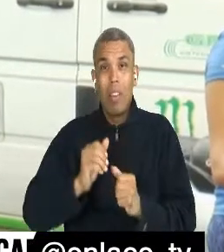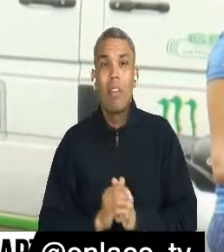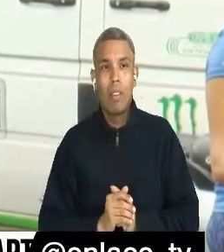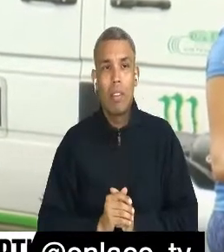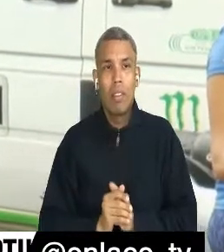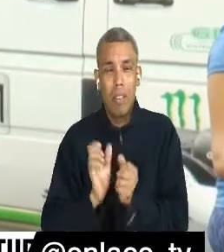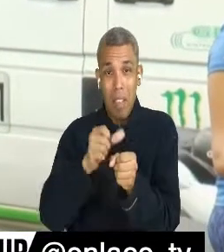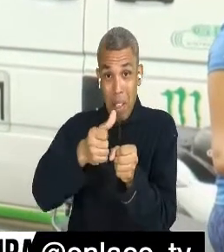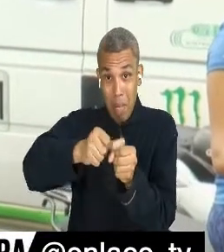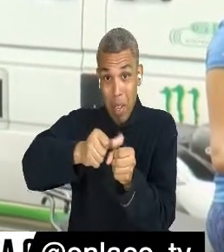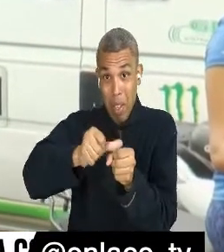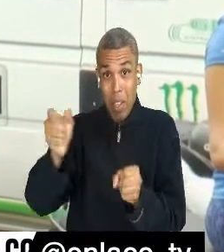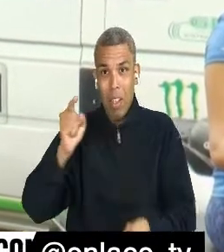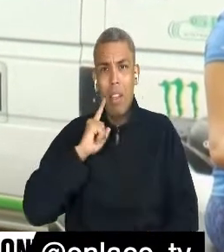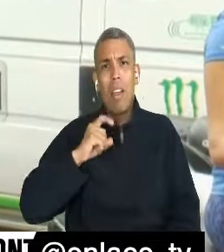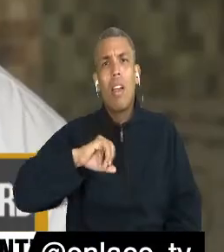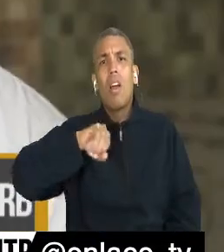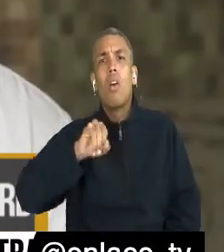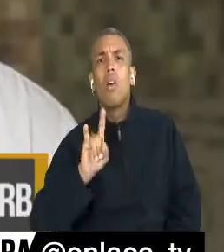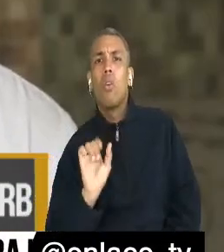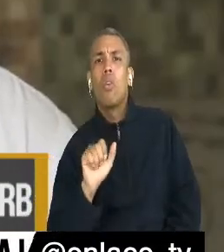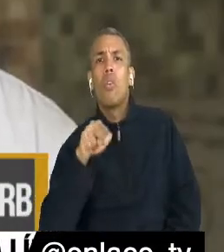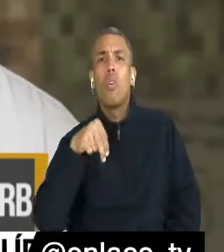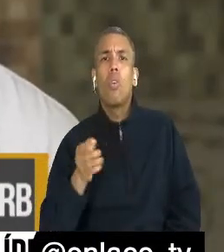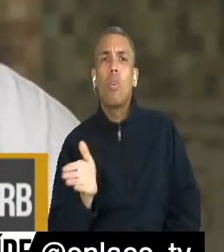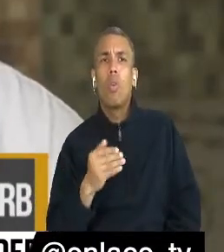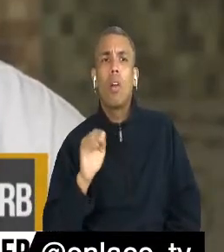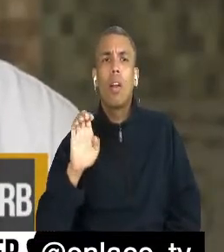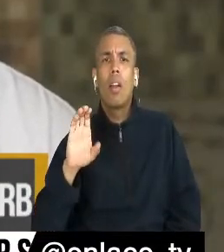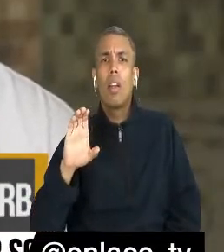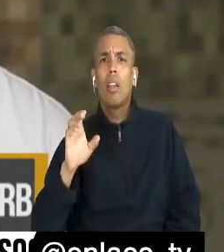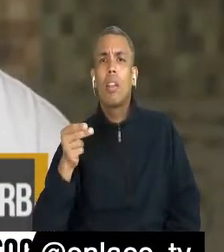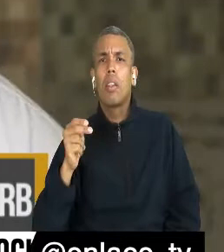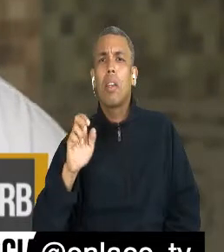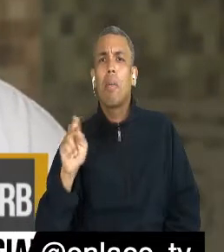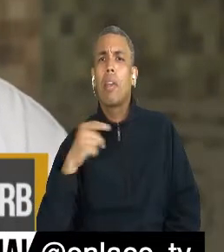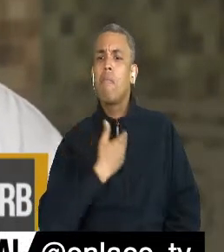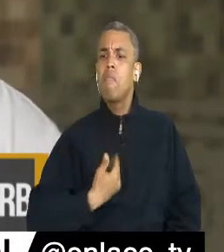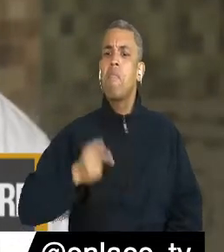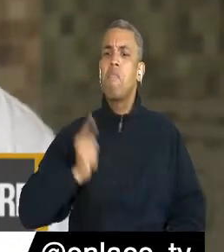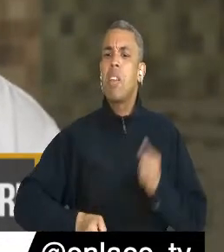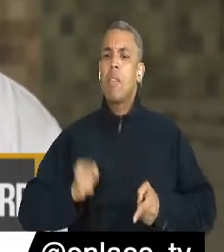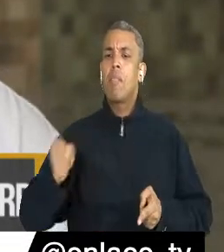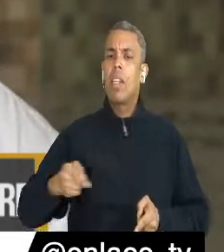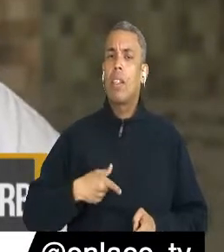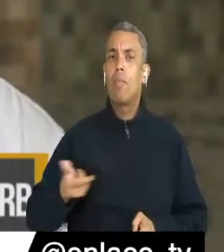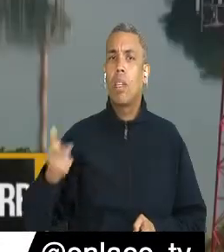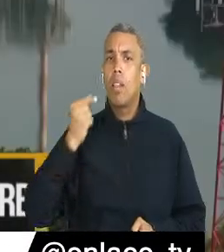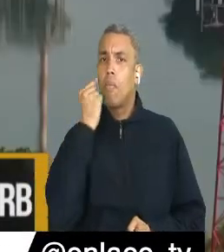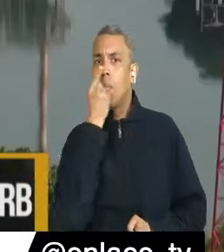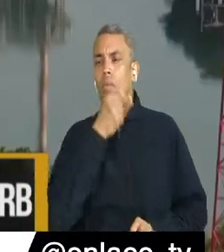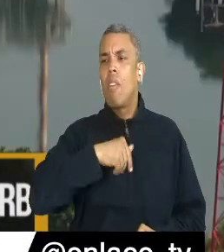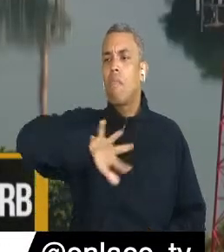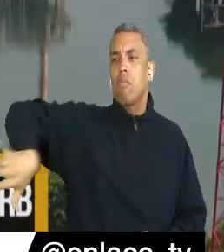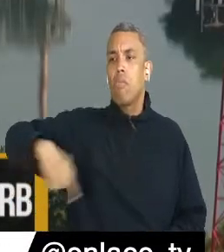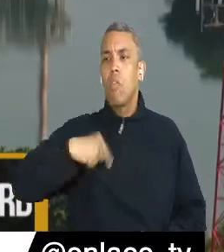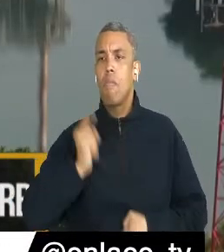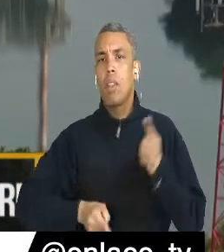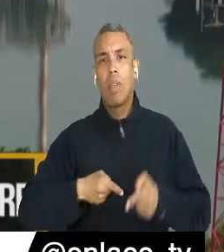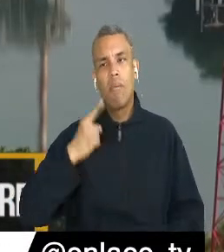incluso que el mismo presidente y que el mismo gobierno. Elkin Gómez, presidente del Partido Liberal en Barranca Bermeja, afirma que la coyuntura de la